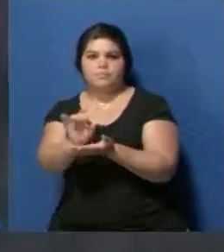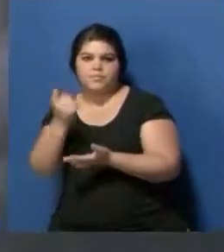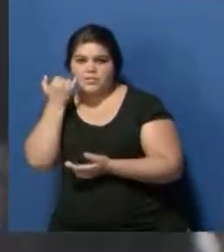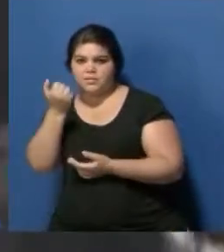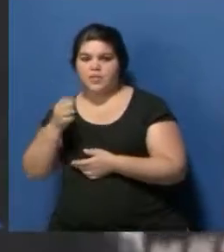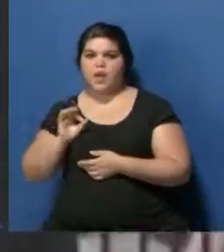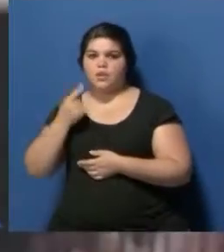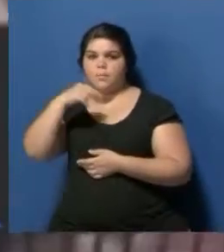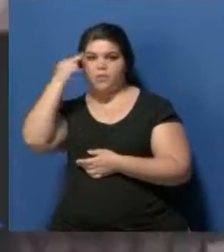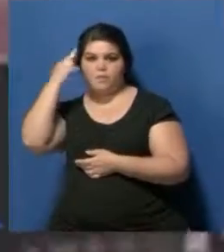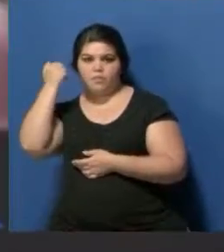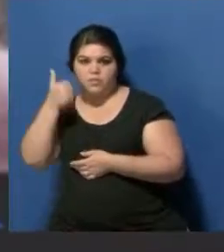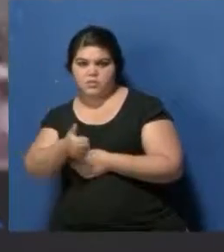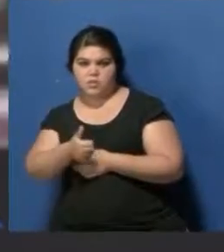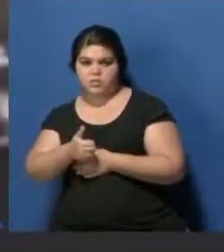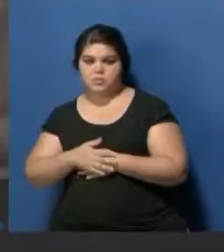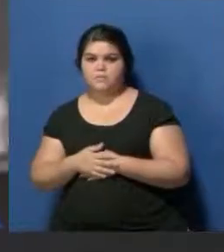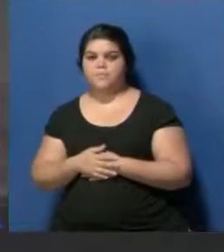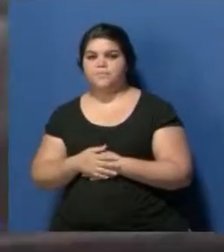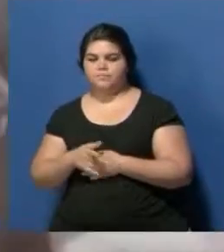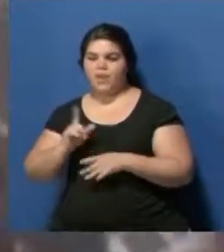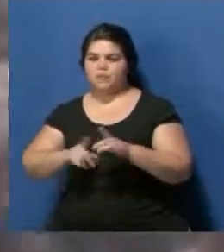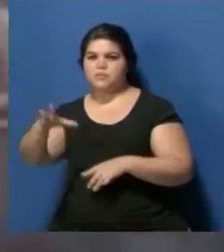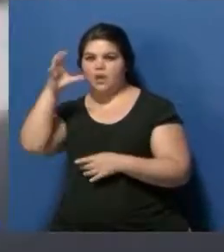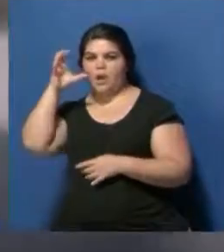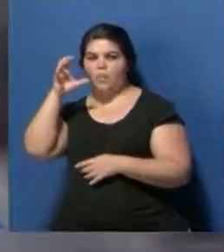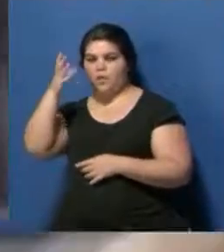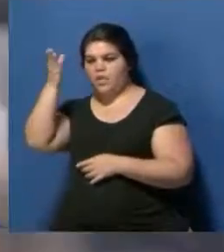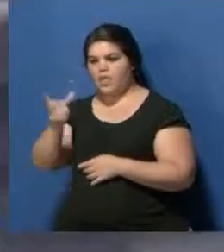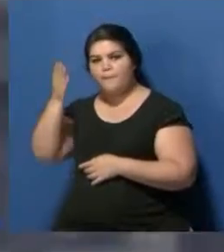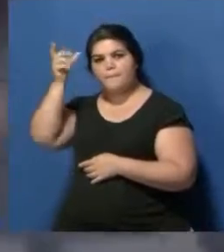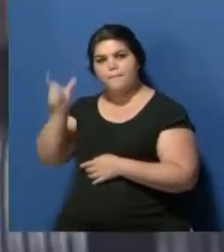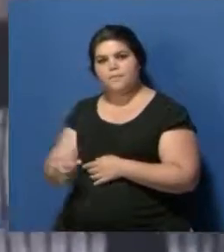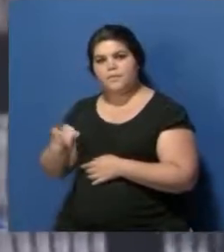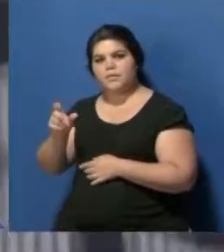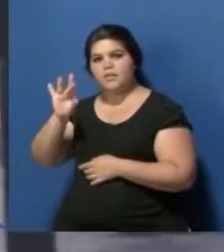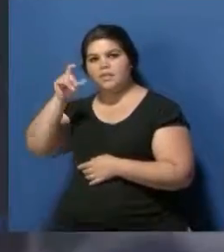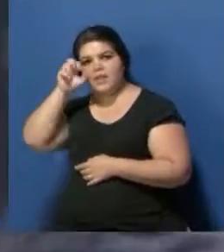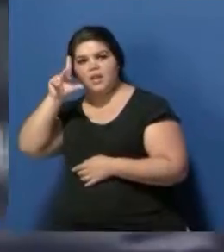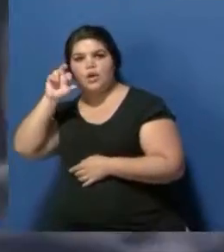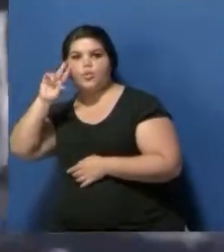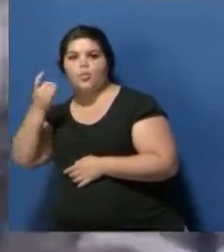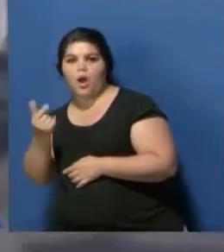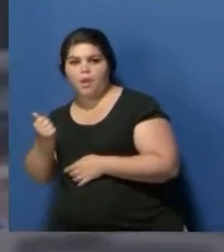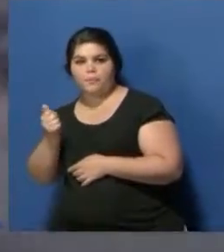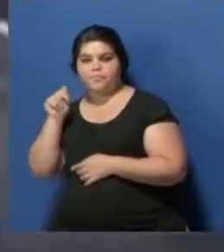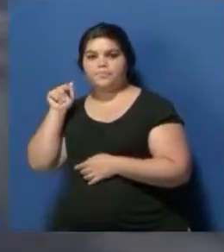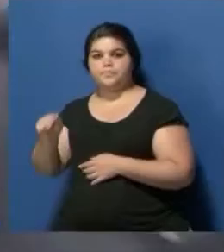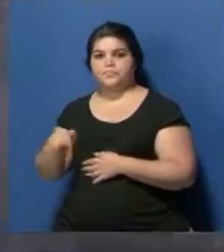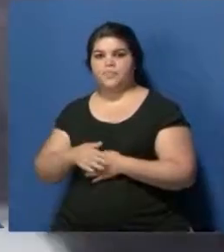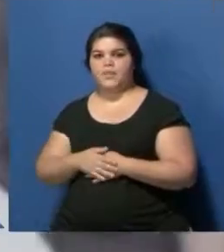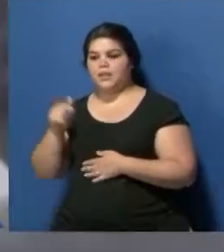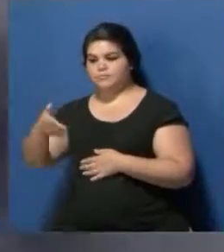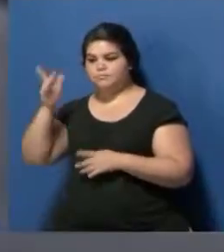año 1996. Uno suele recordar a De la Rúa, pero De la Rúa es el gobierno de la Alianza que viene después de